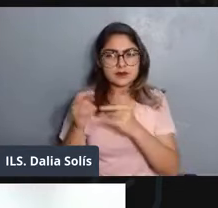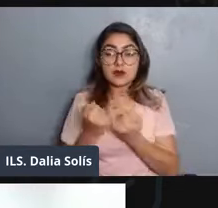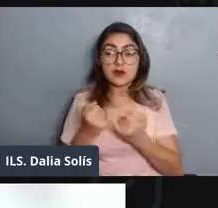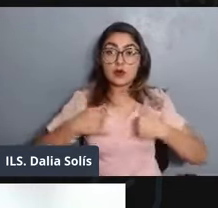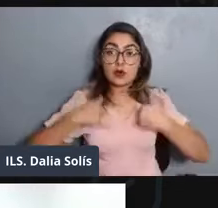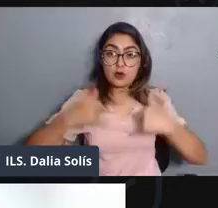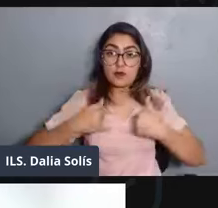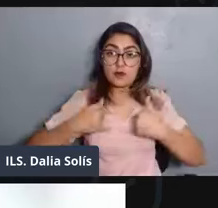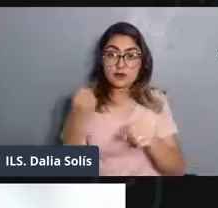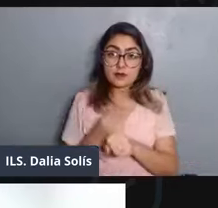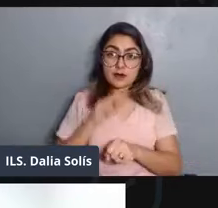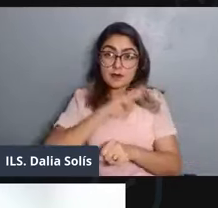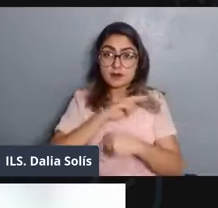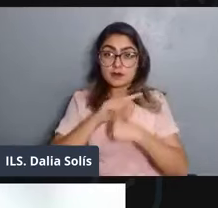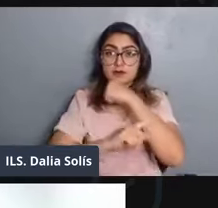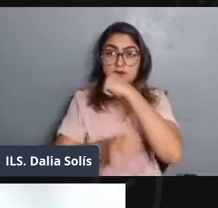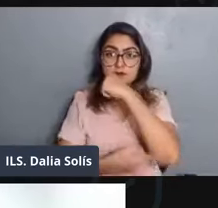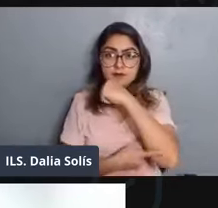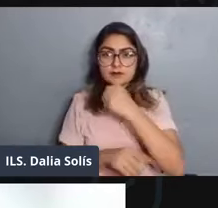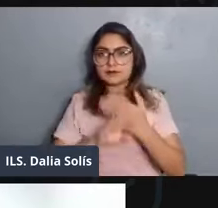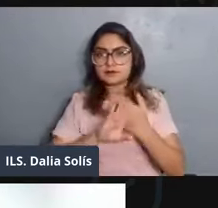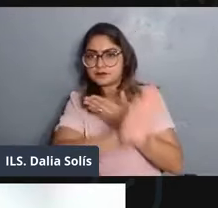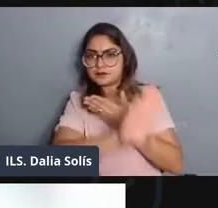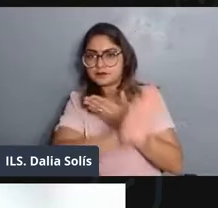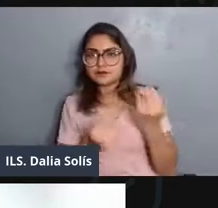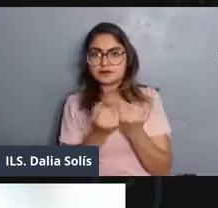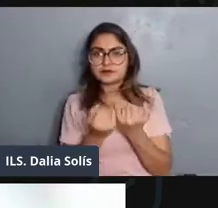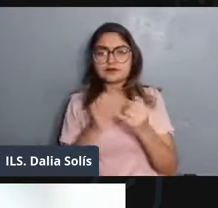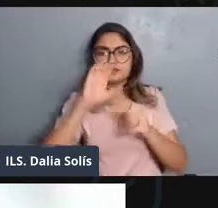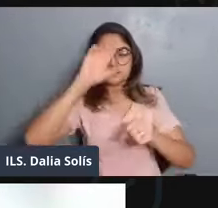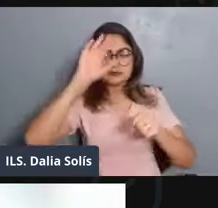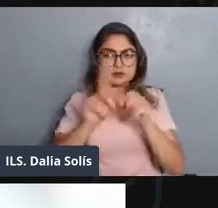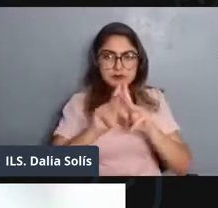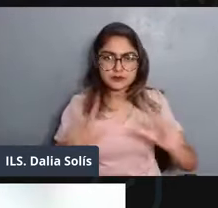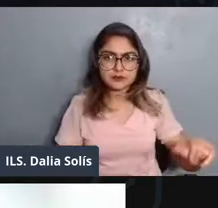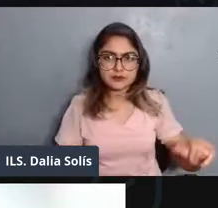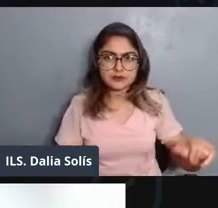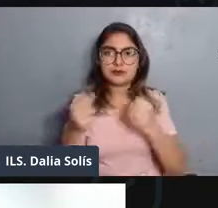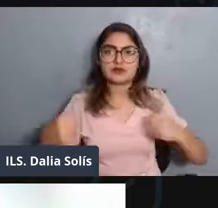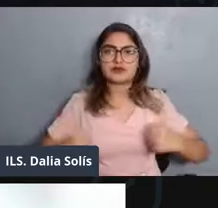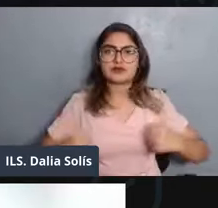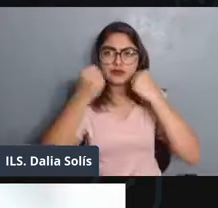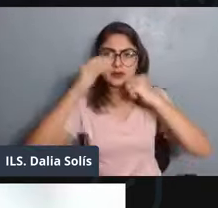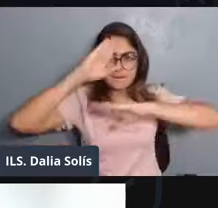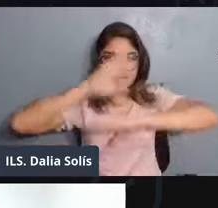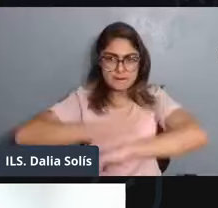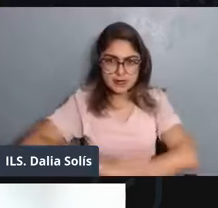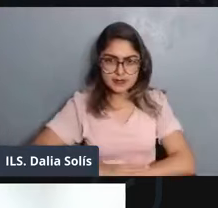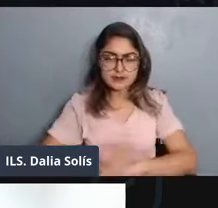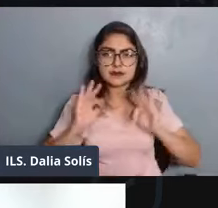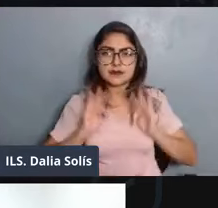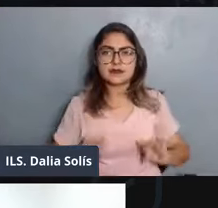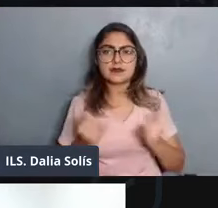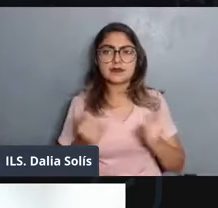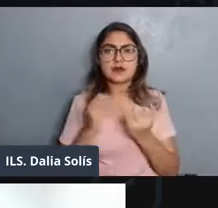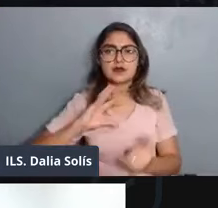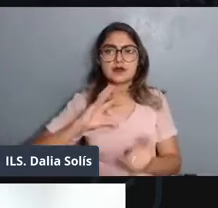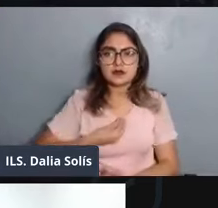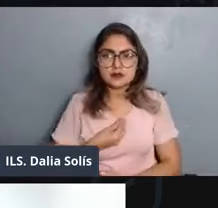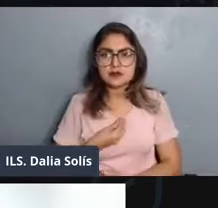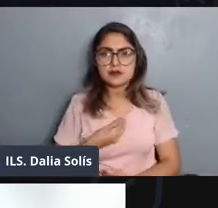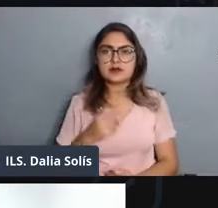conflictos, transexualidades y transgéneros, terapia cognitivo-conductual breve para la prevención del comportamiento suicida, lenguaje incluyente